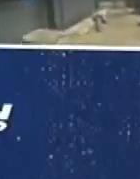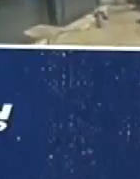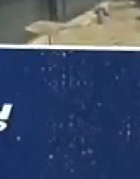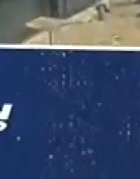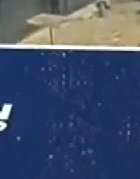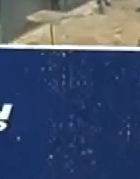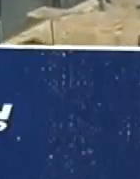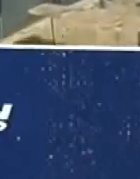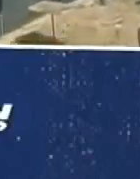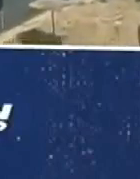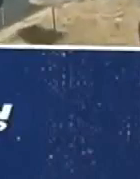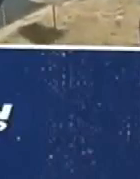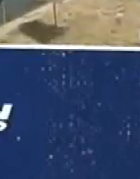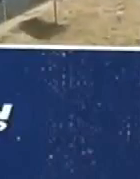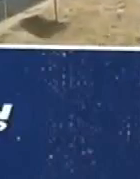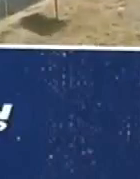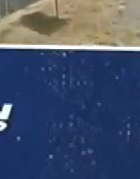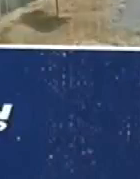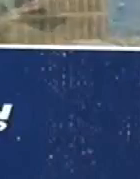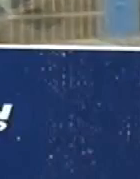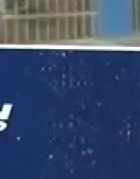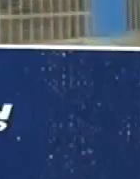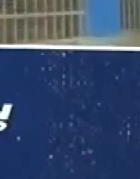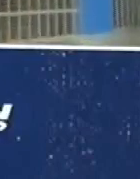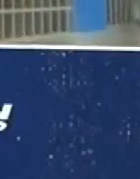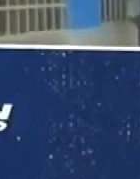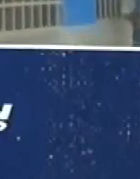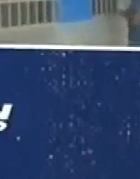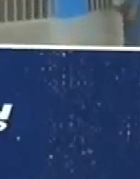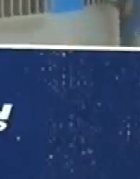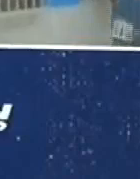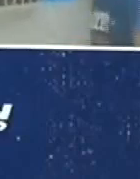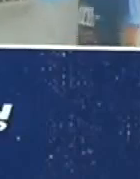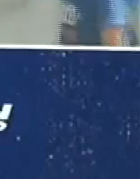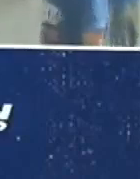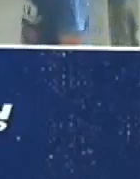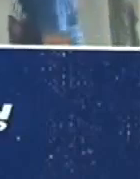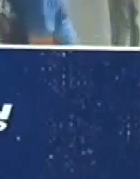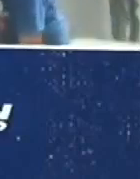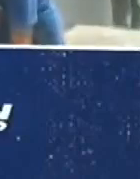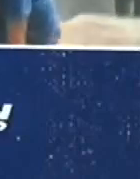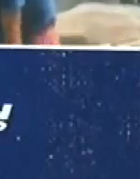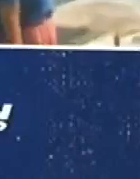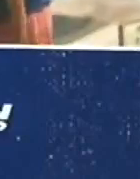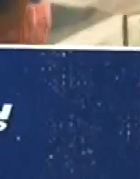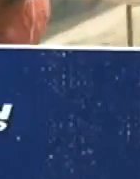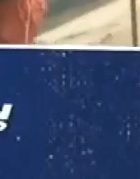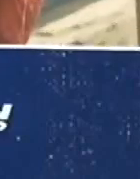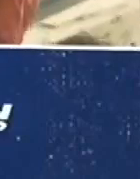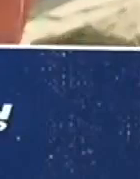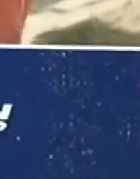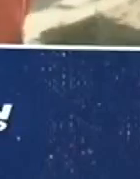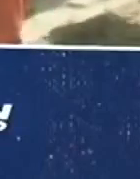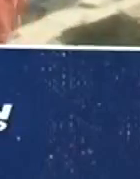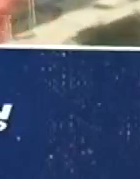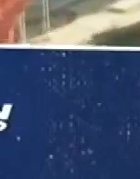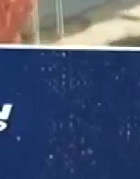escuela primaria con liceo. En la mañana 5 horas se